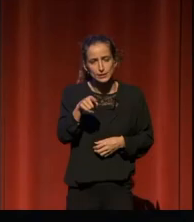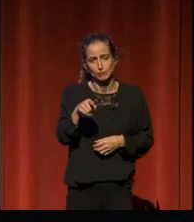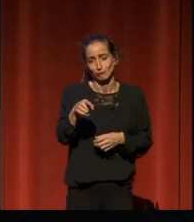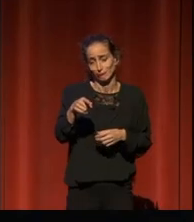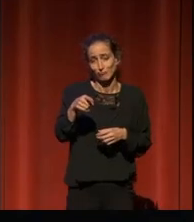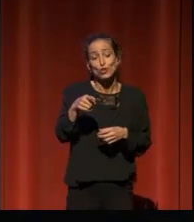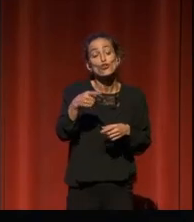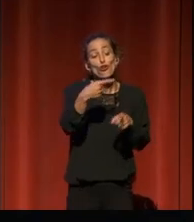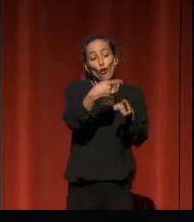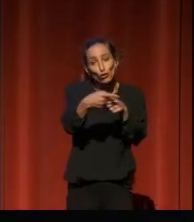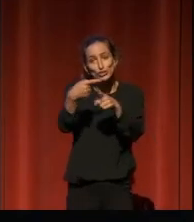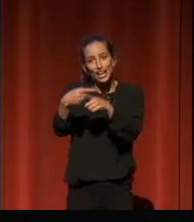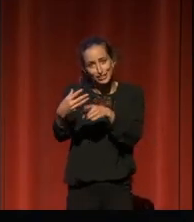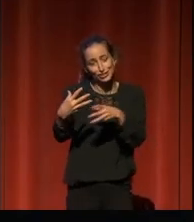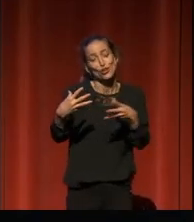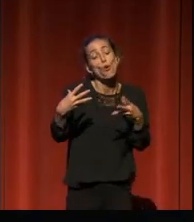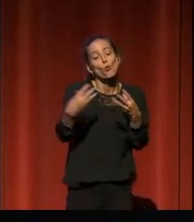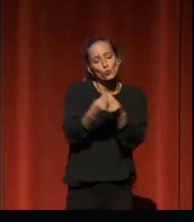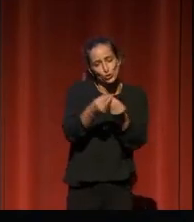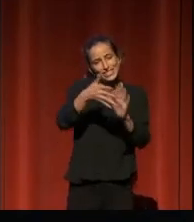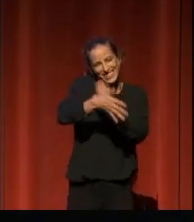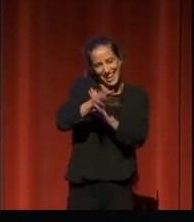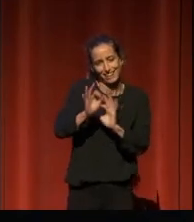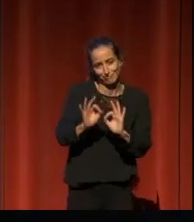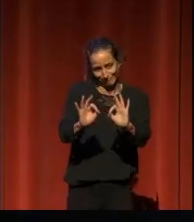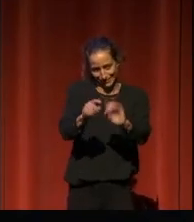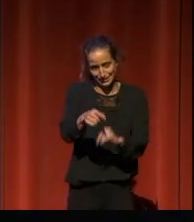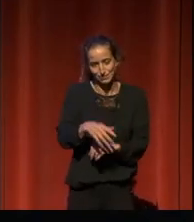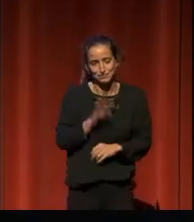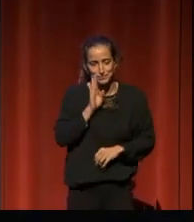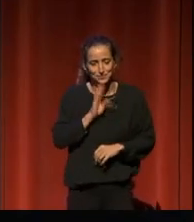juntos Cuando hacemos cuando hablamos